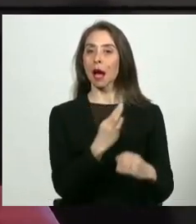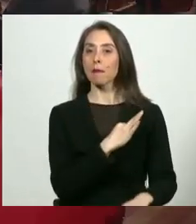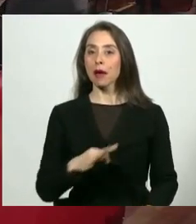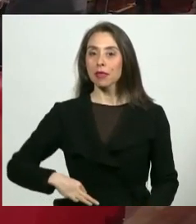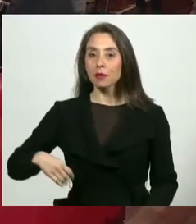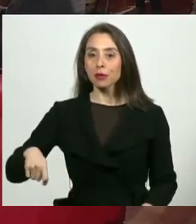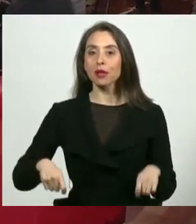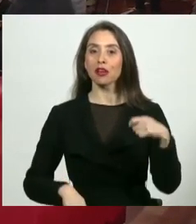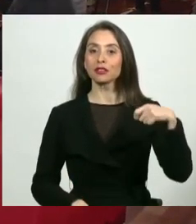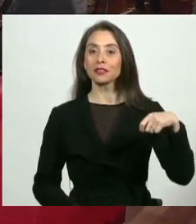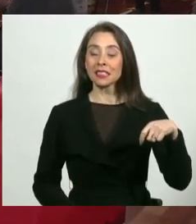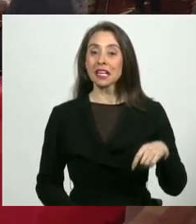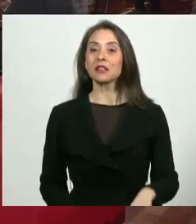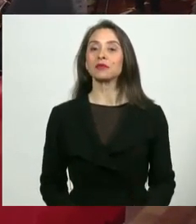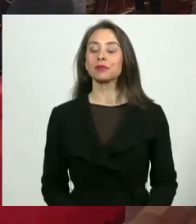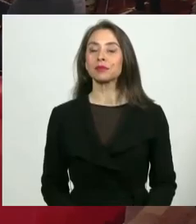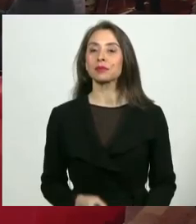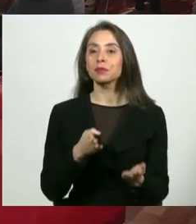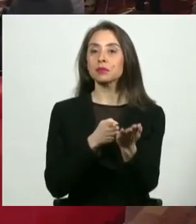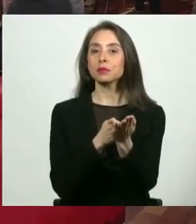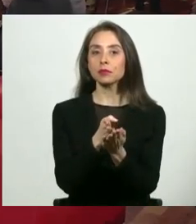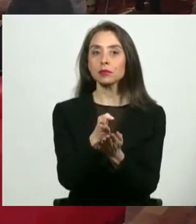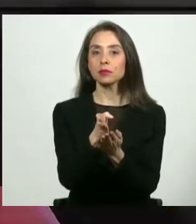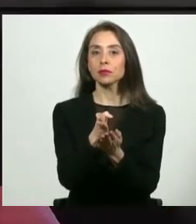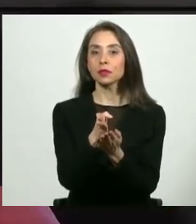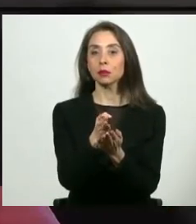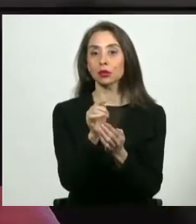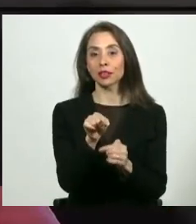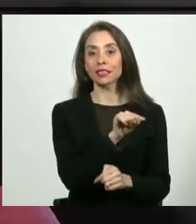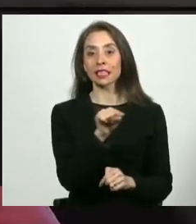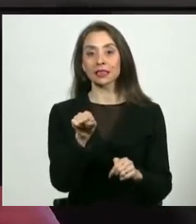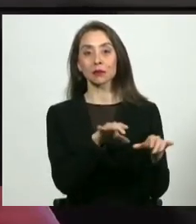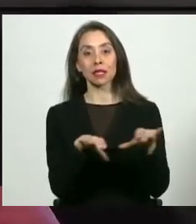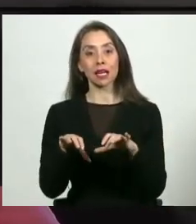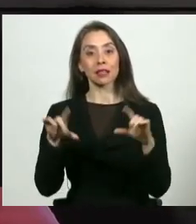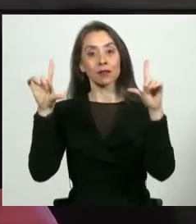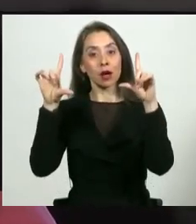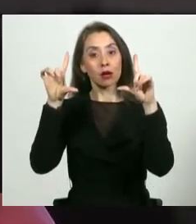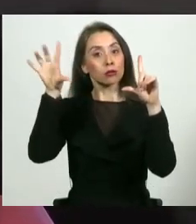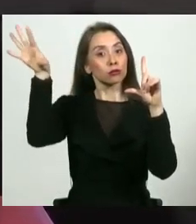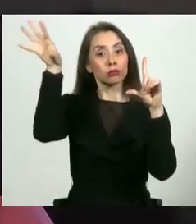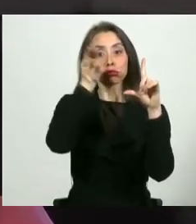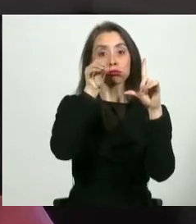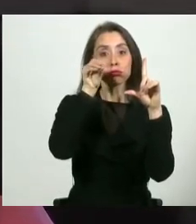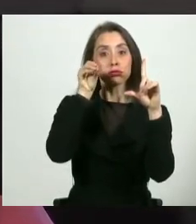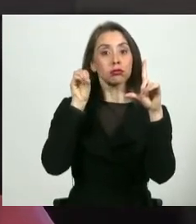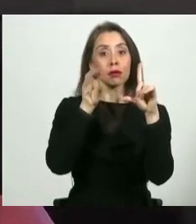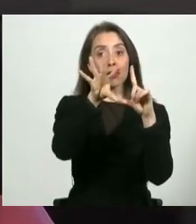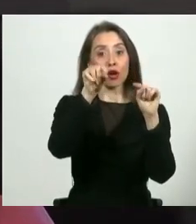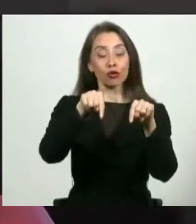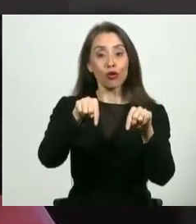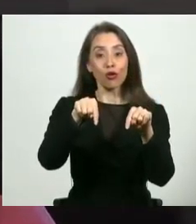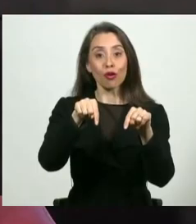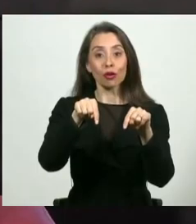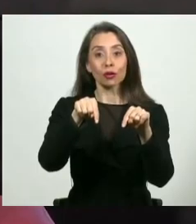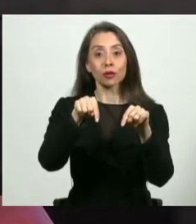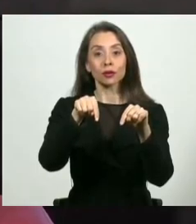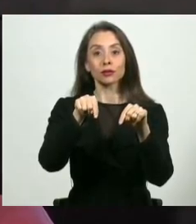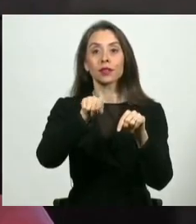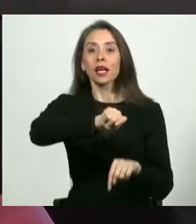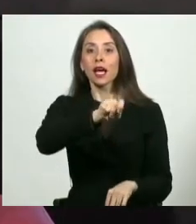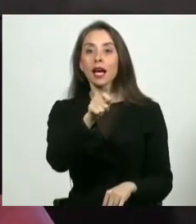el Senado, iniciamos la actividad esta semana que se transmite en directo y del día de hoy por